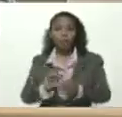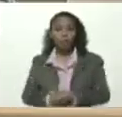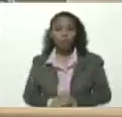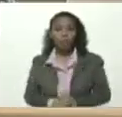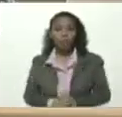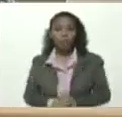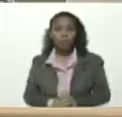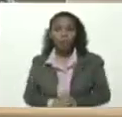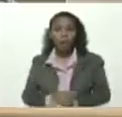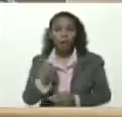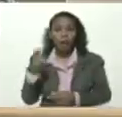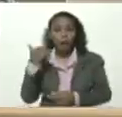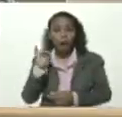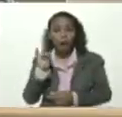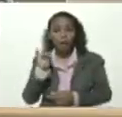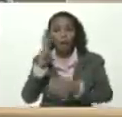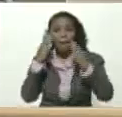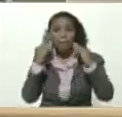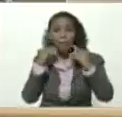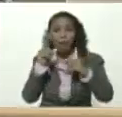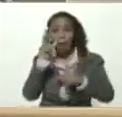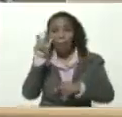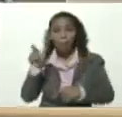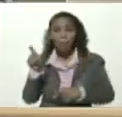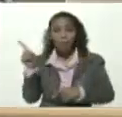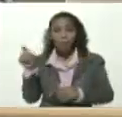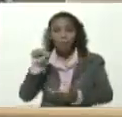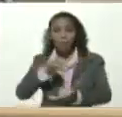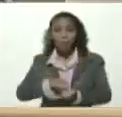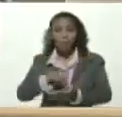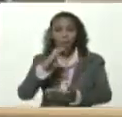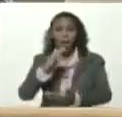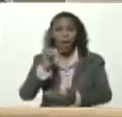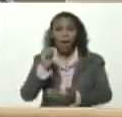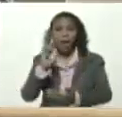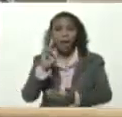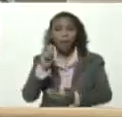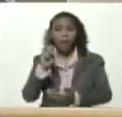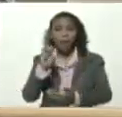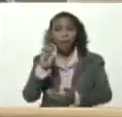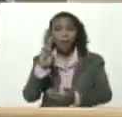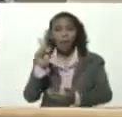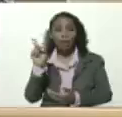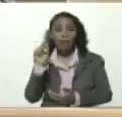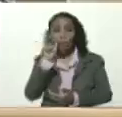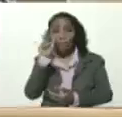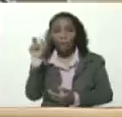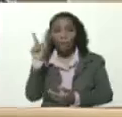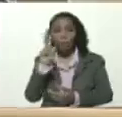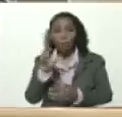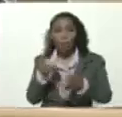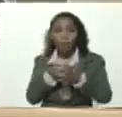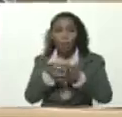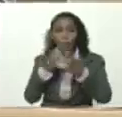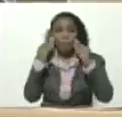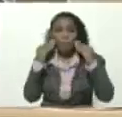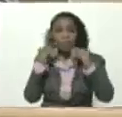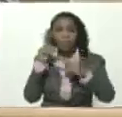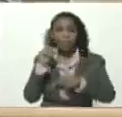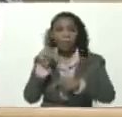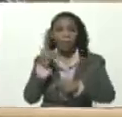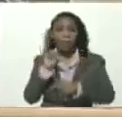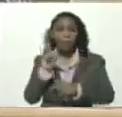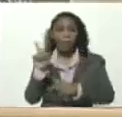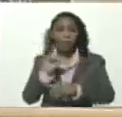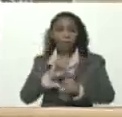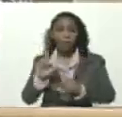tienen un panel de expertos. En el caso del Centro Carter, no, el Centro Carter tiene un grupo de expertos también, ya